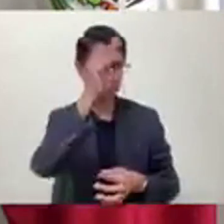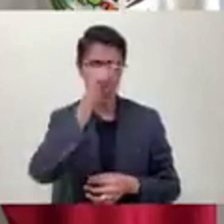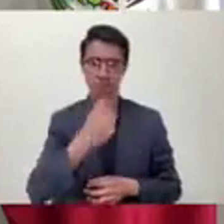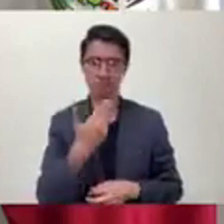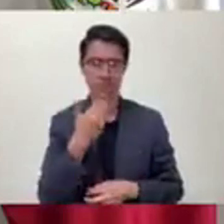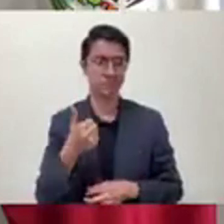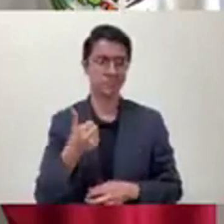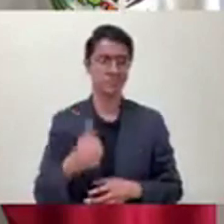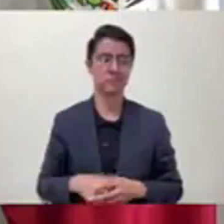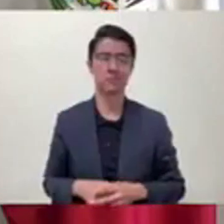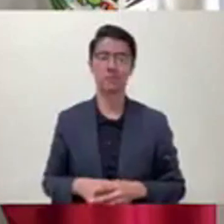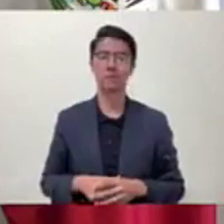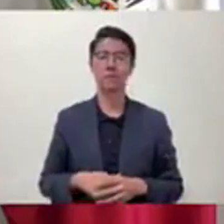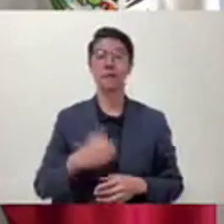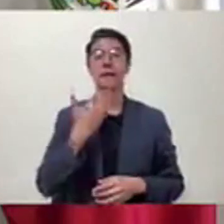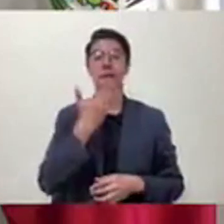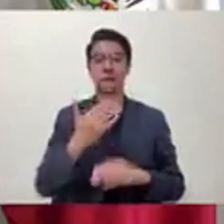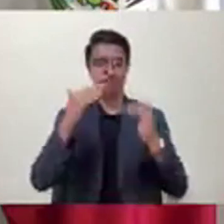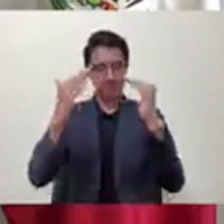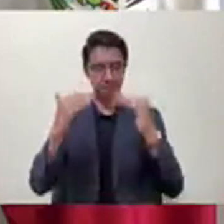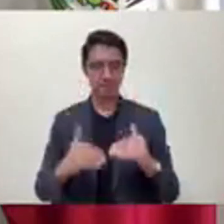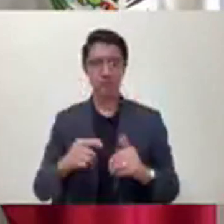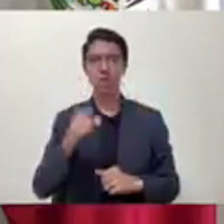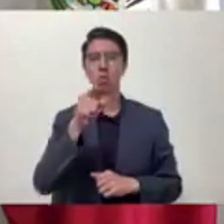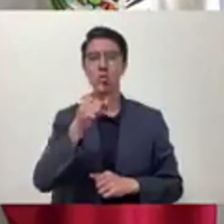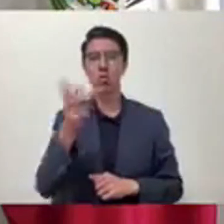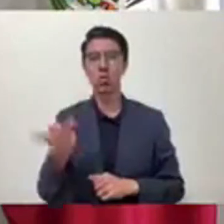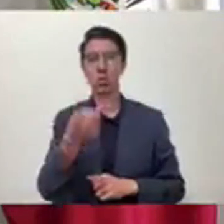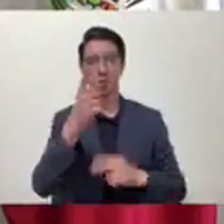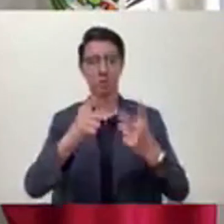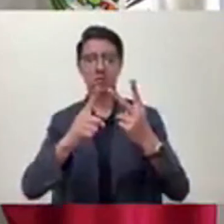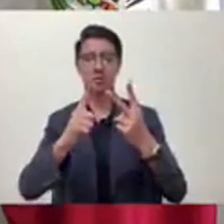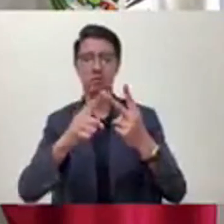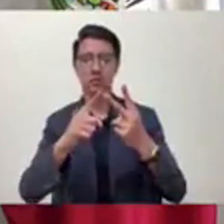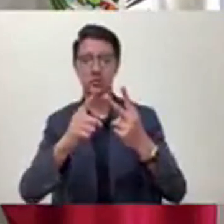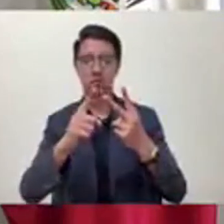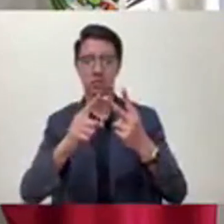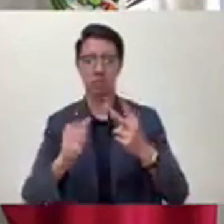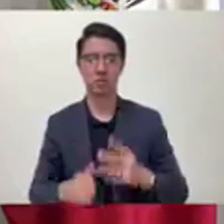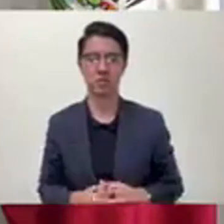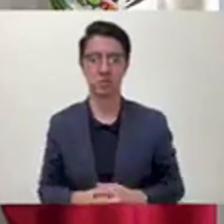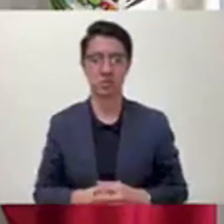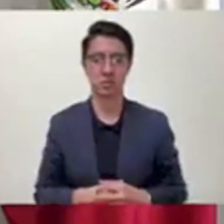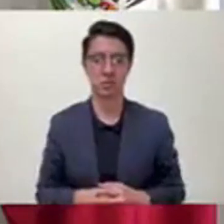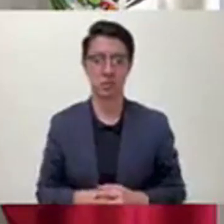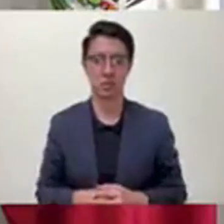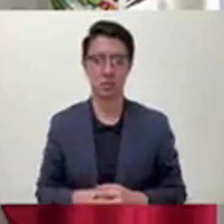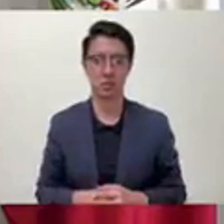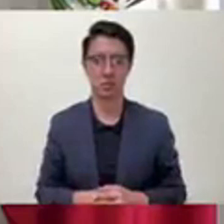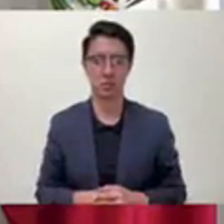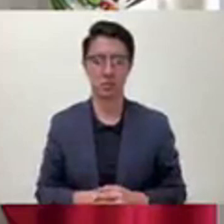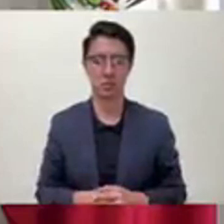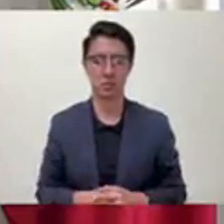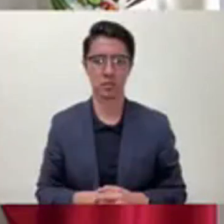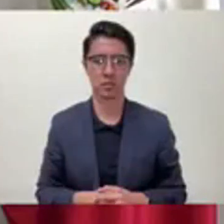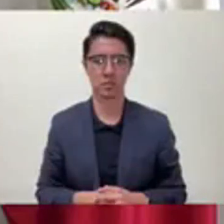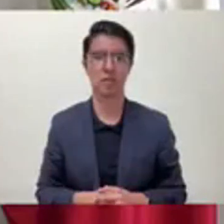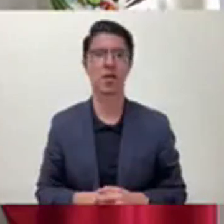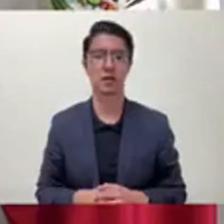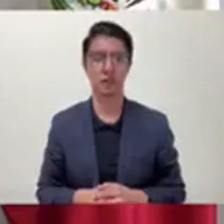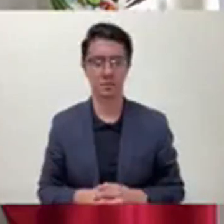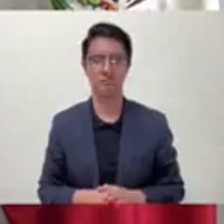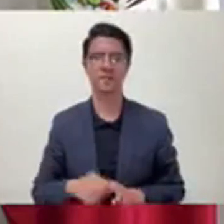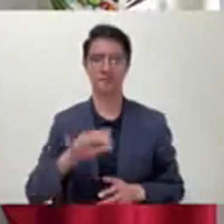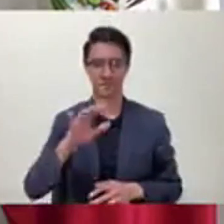comentar es en la suspensión del procedimiento no te queda ningún récord verdad suspensión del procedimiento no te queda ningún no es como un procedimiento